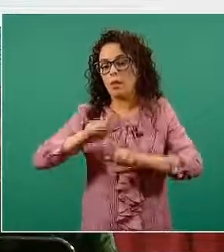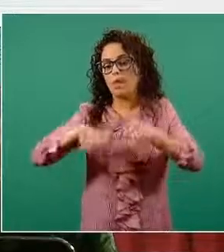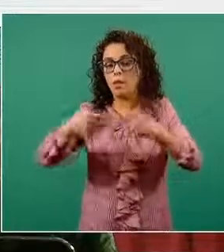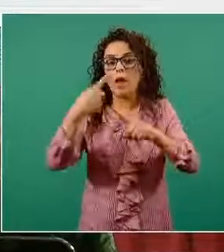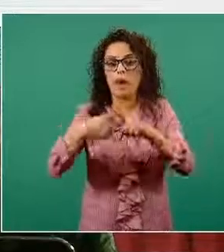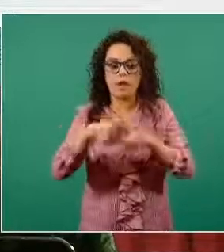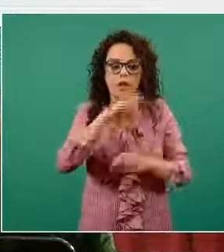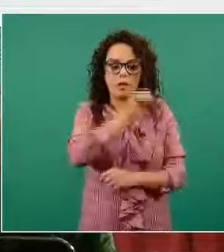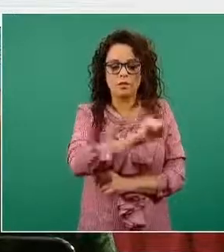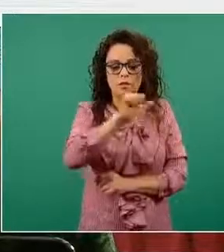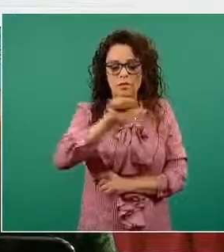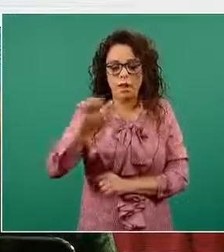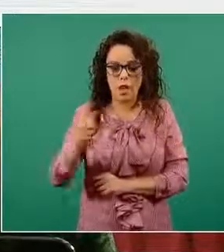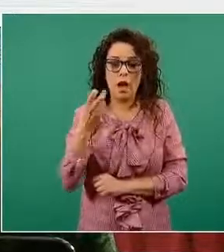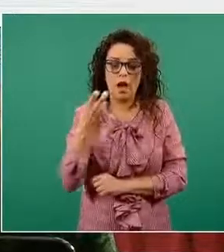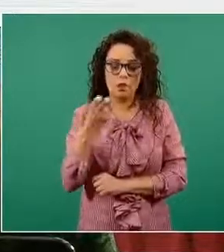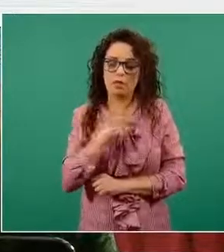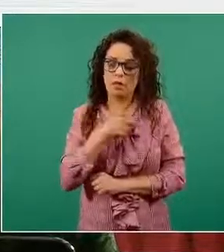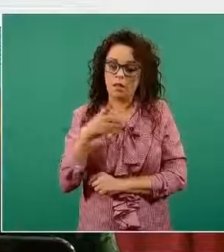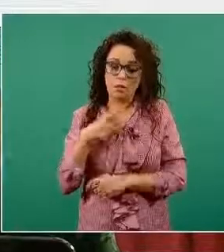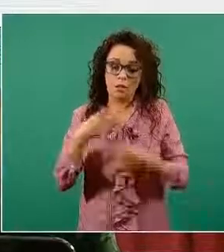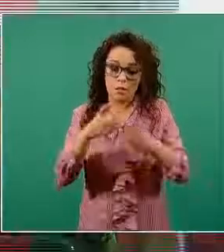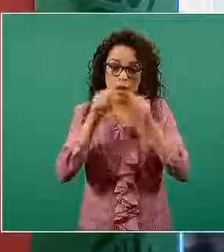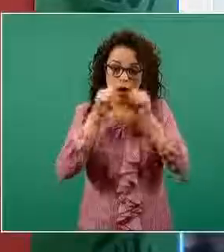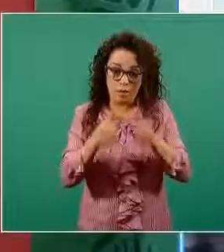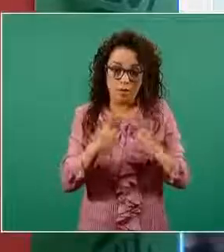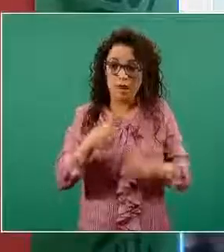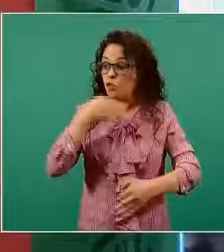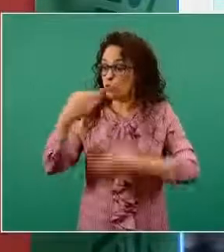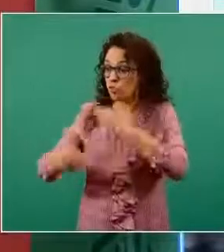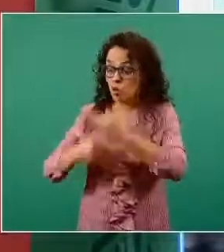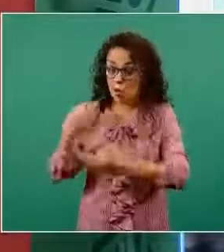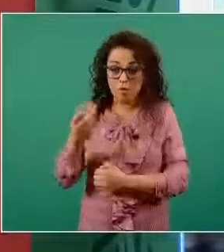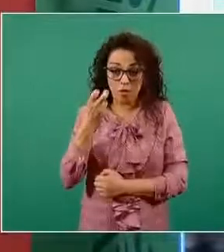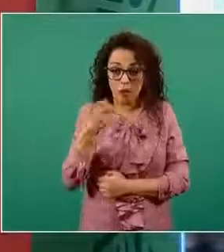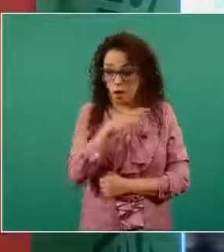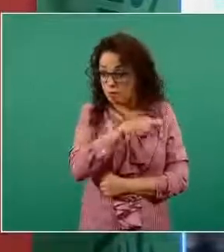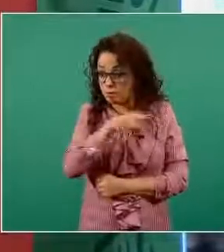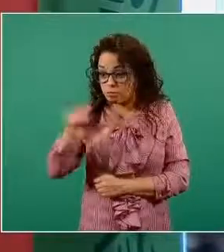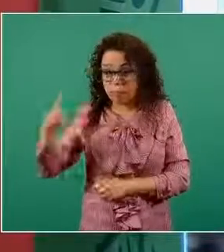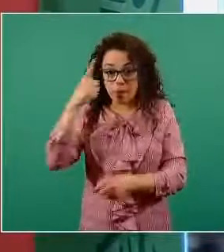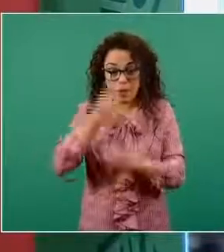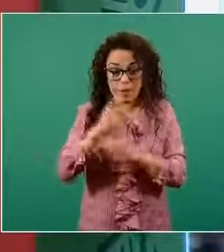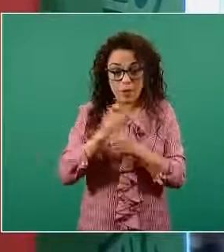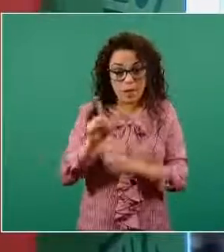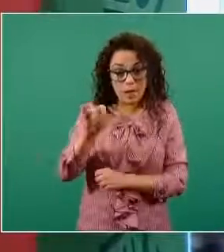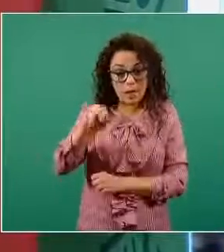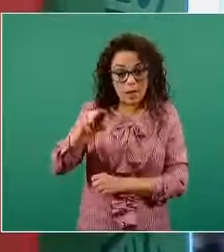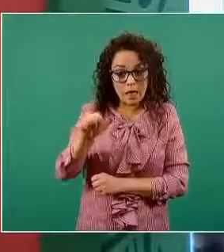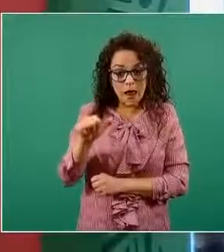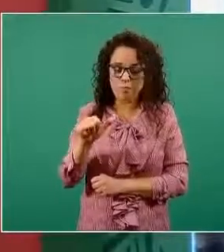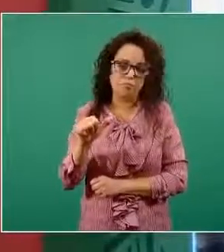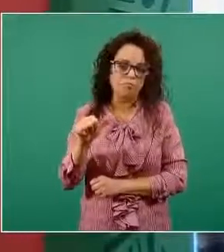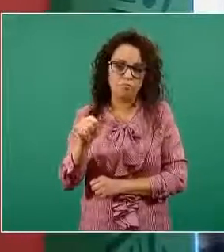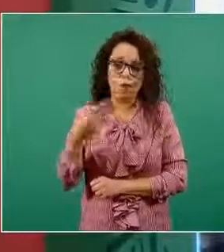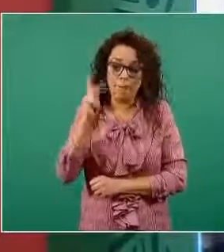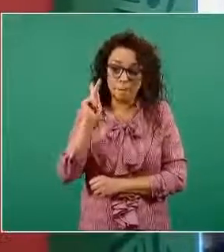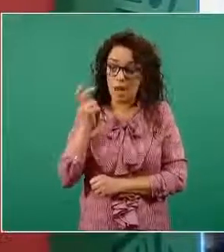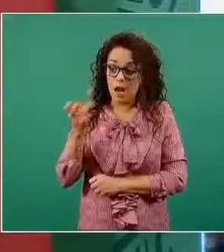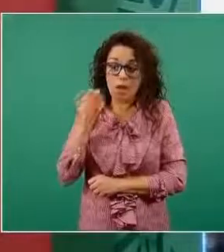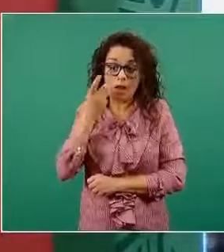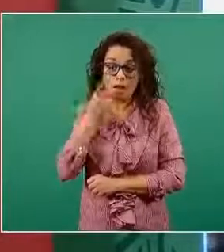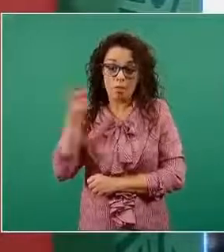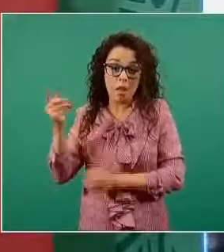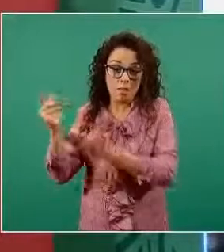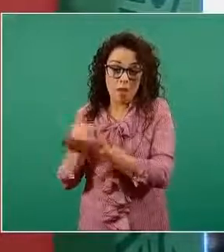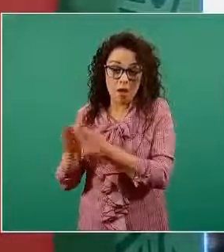salud tienen esa condición de estar en la primera línea de respuesta. No por ello son menos importantes, todas las